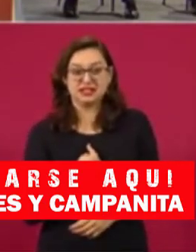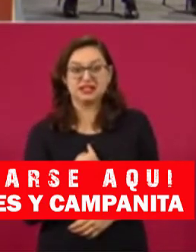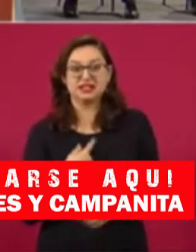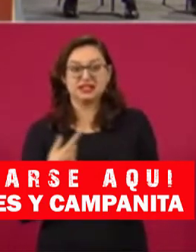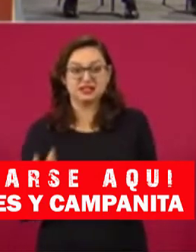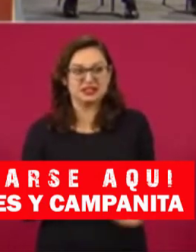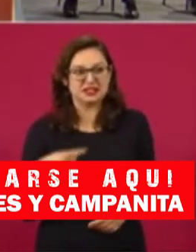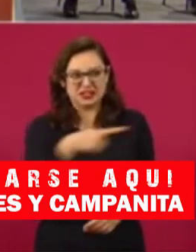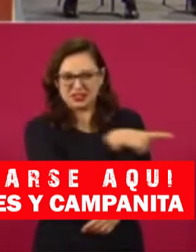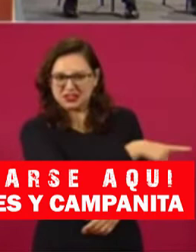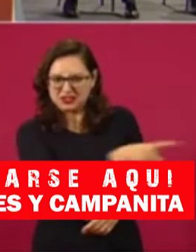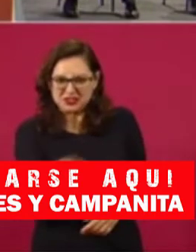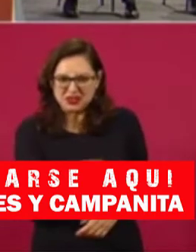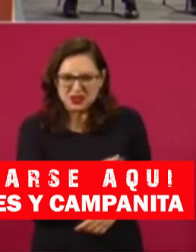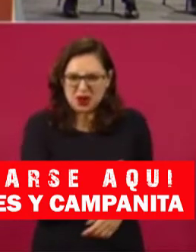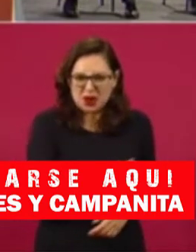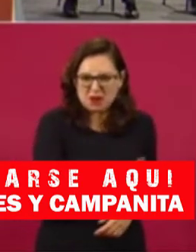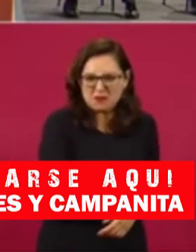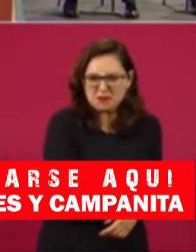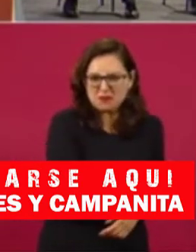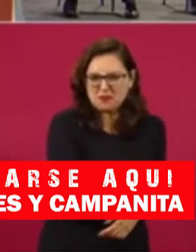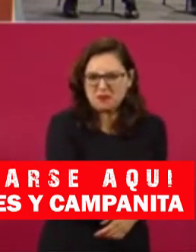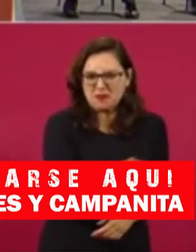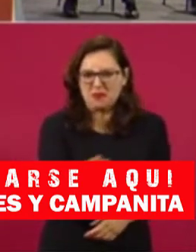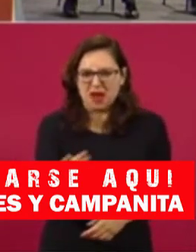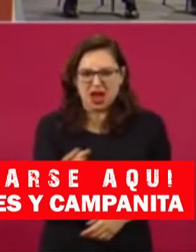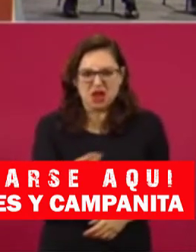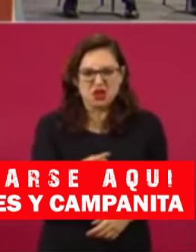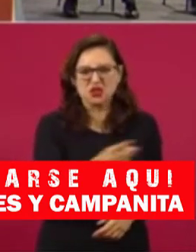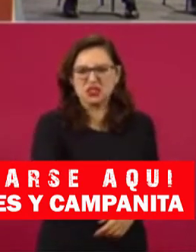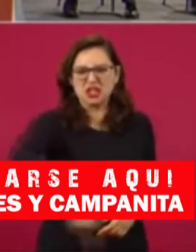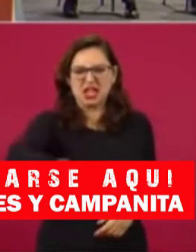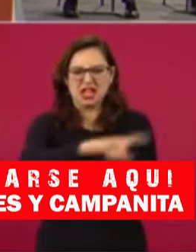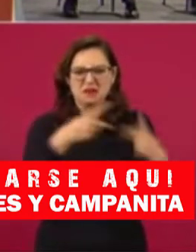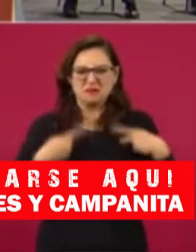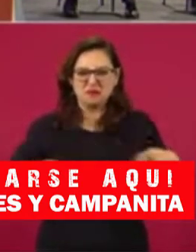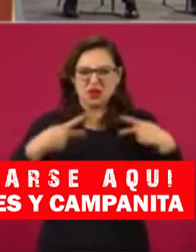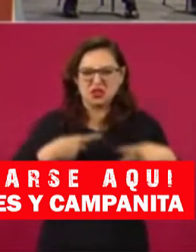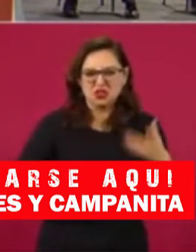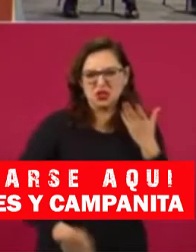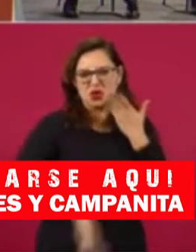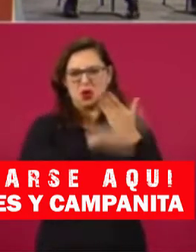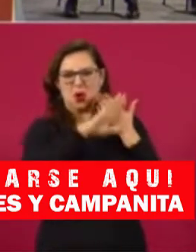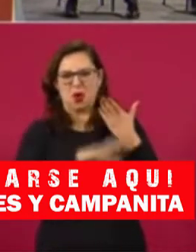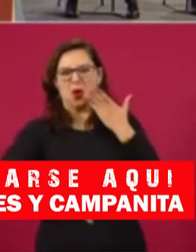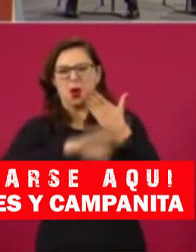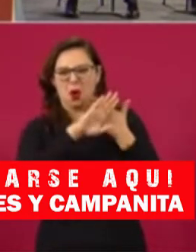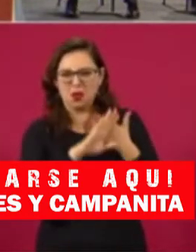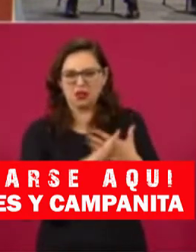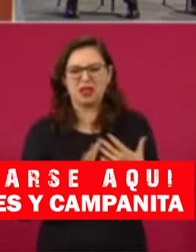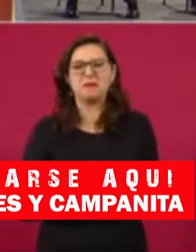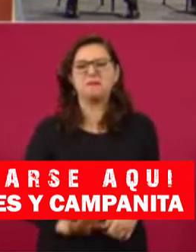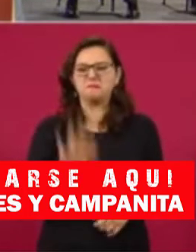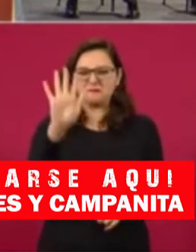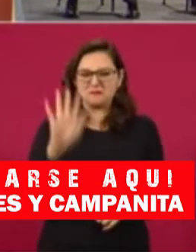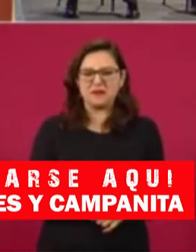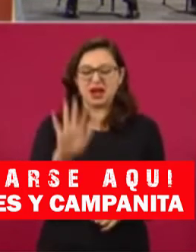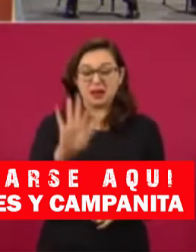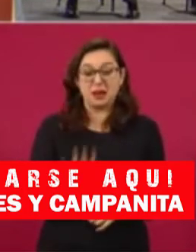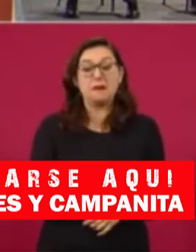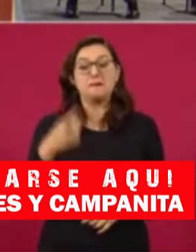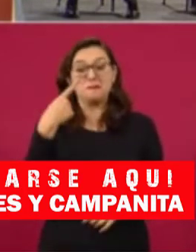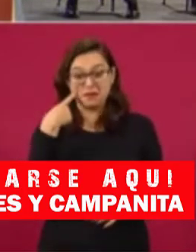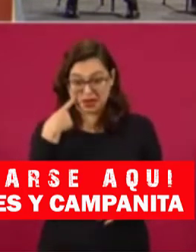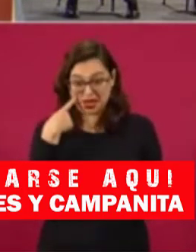sus perros de la disidencia controlada. Me voy a permitir presentarles lo que